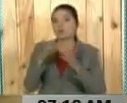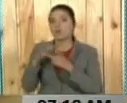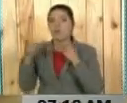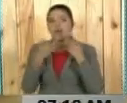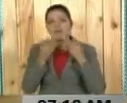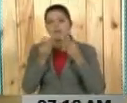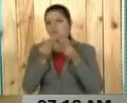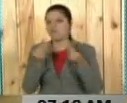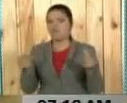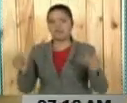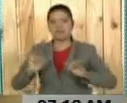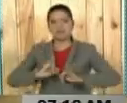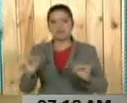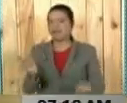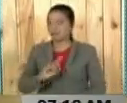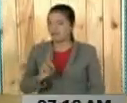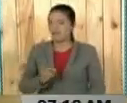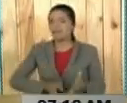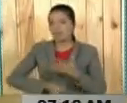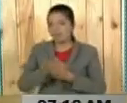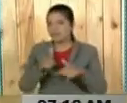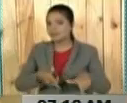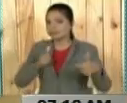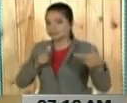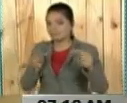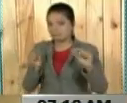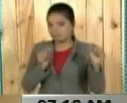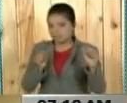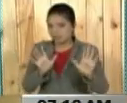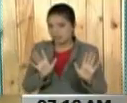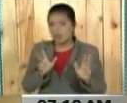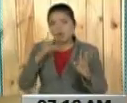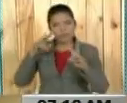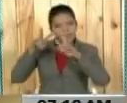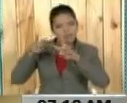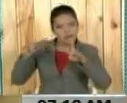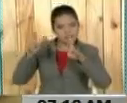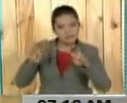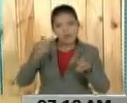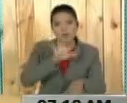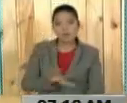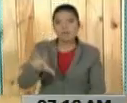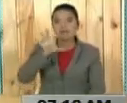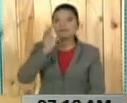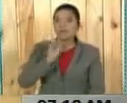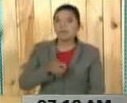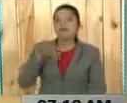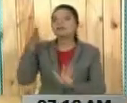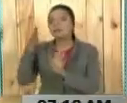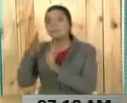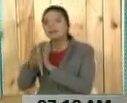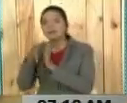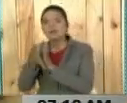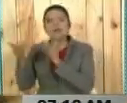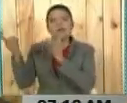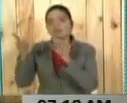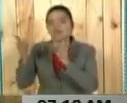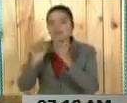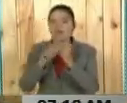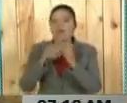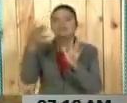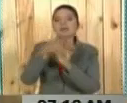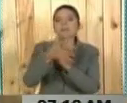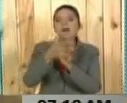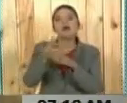desaparecido. Está allí la confrontación. De manera que los que analizamos el país tenemos que estar analizando qué está sucediendo en el diálogo, qué está sucediendo en